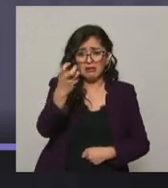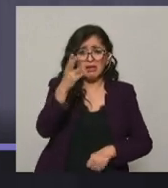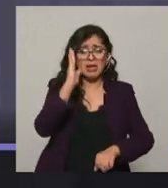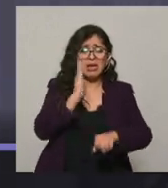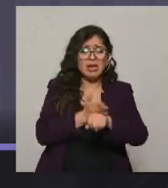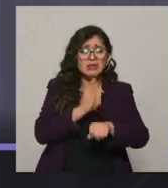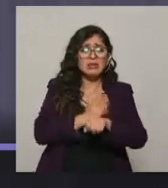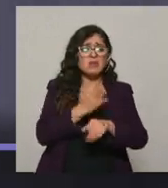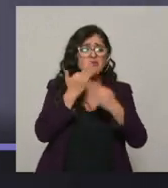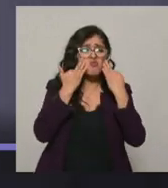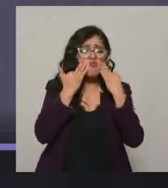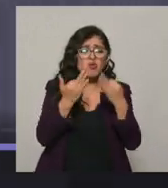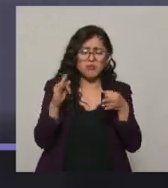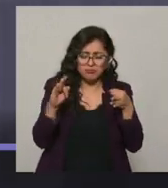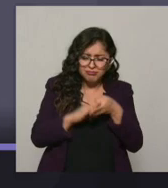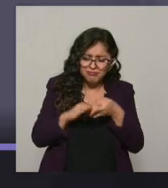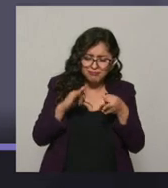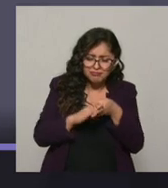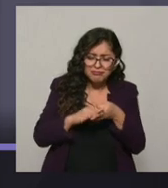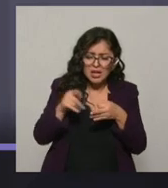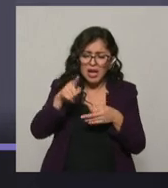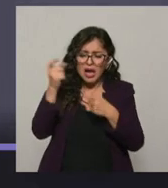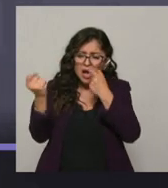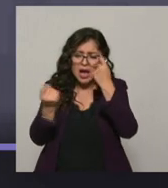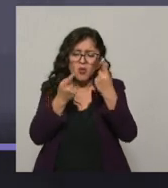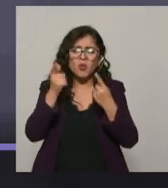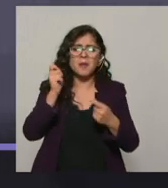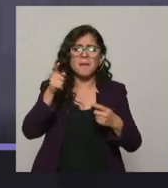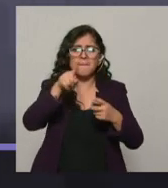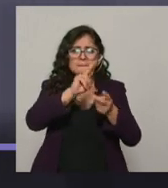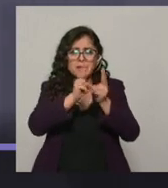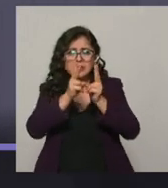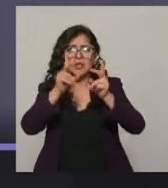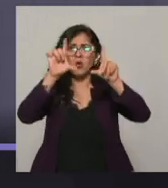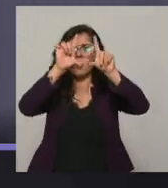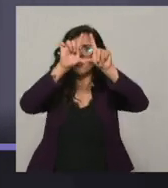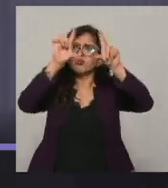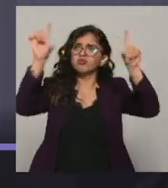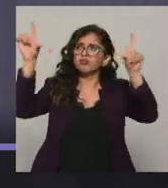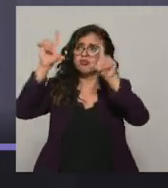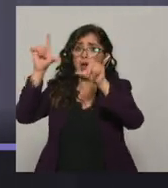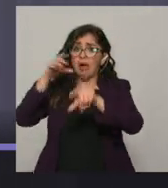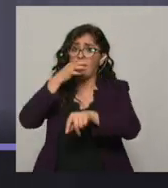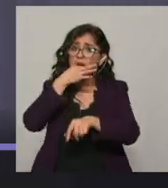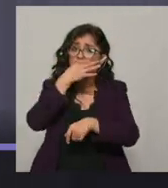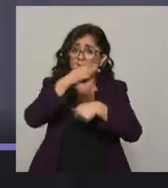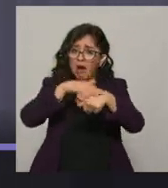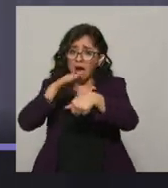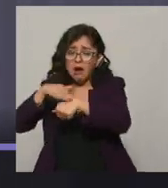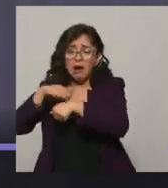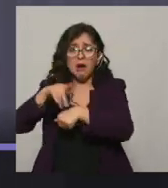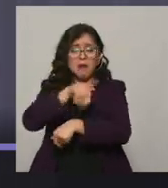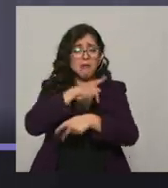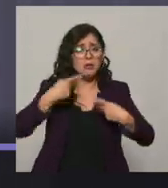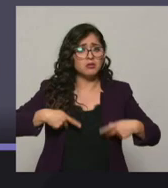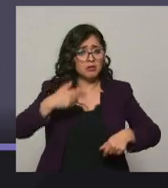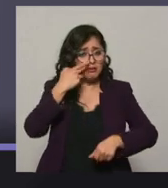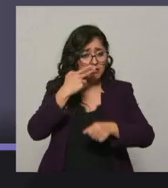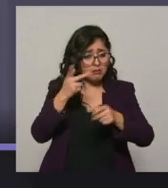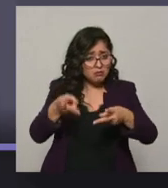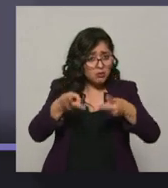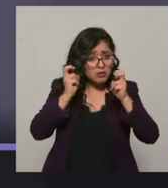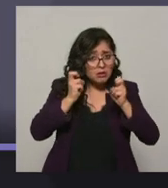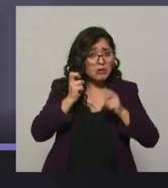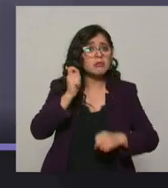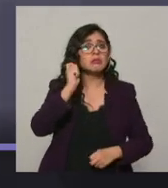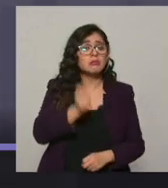constantemente, inclusive hay vecinos que cuelgan mantas advirtiéndoles a los ladrones y a los delincuentes, te cachamos y